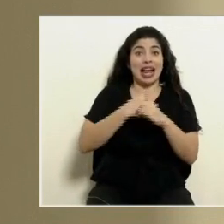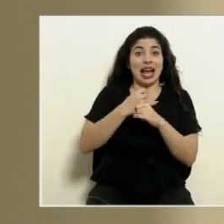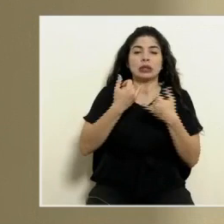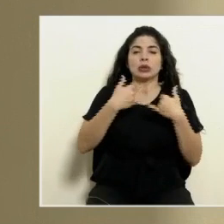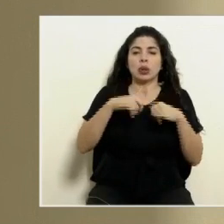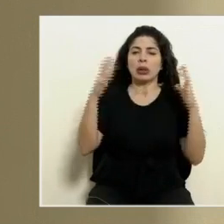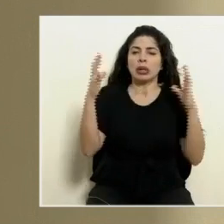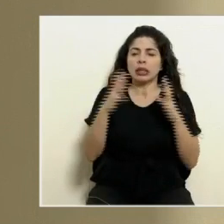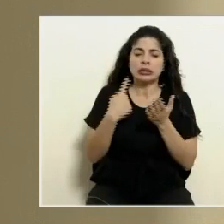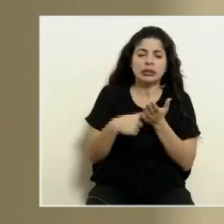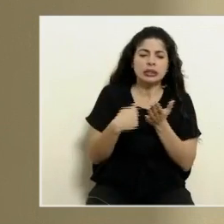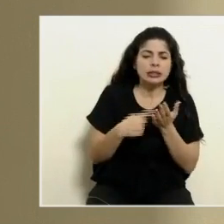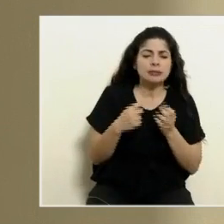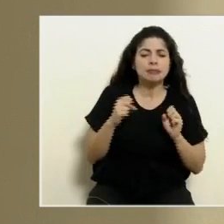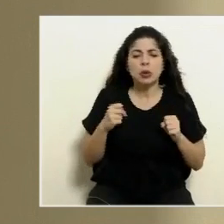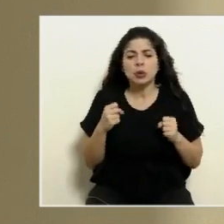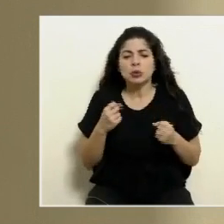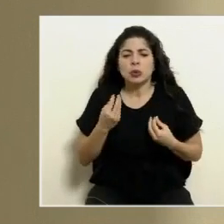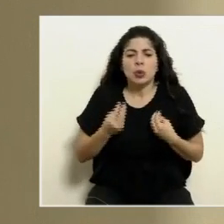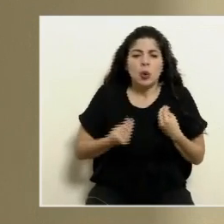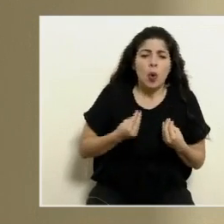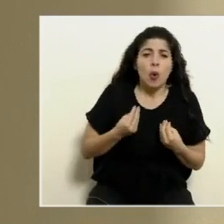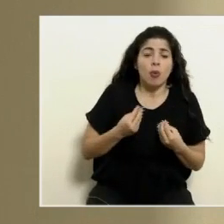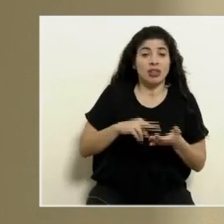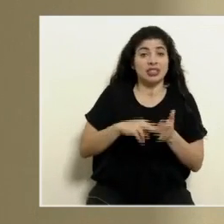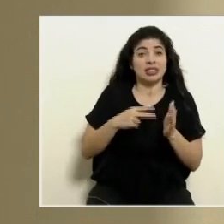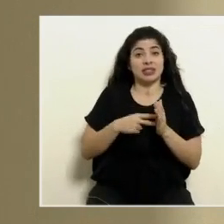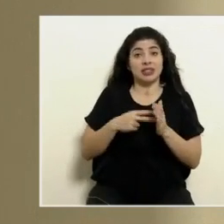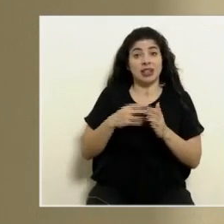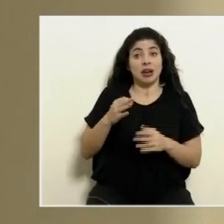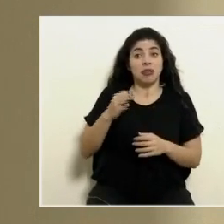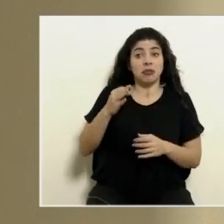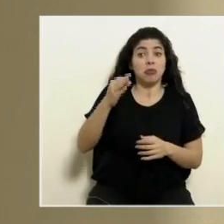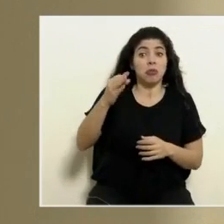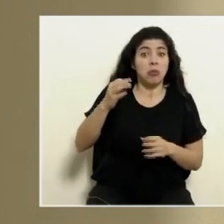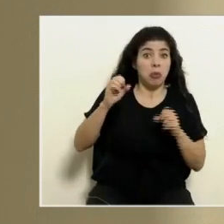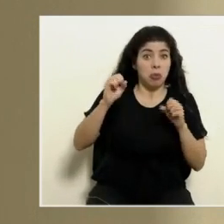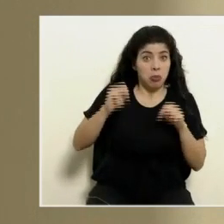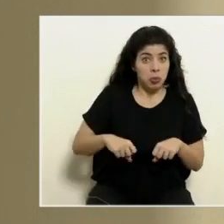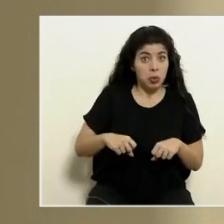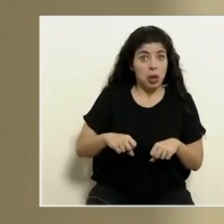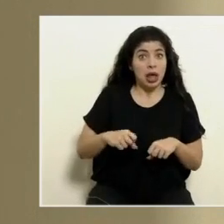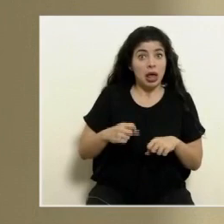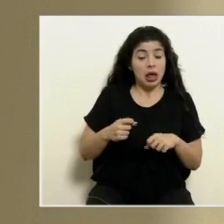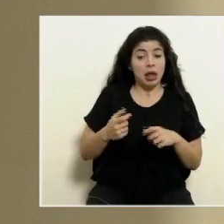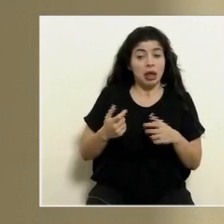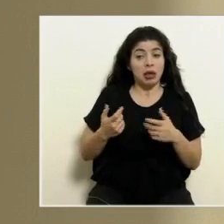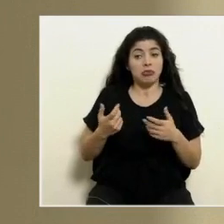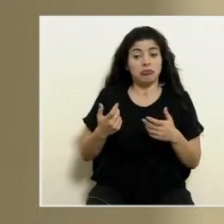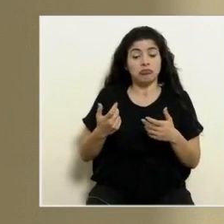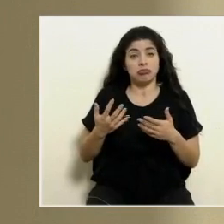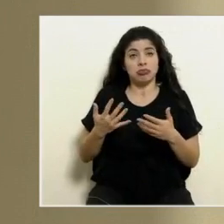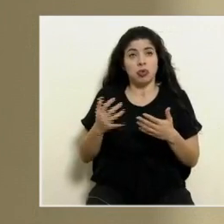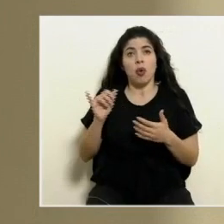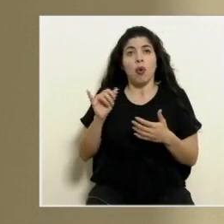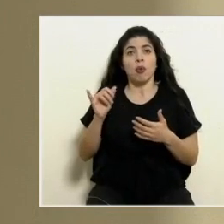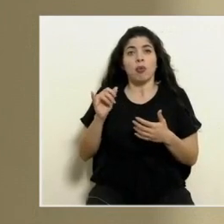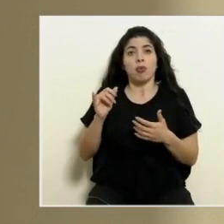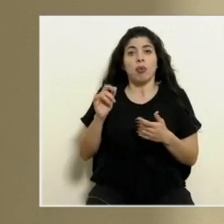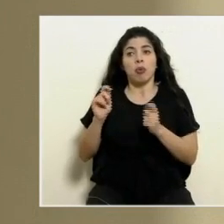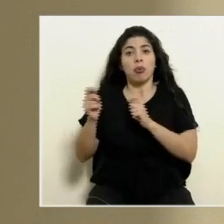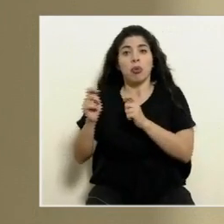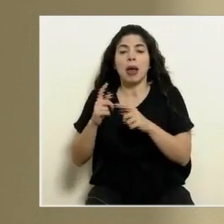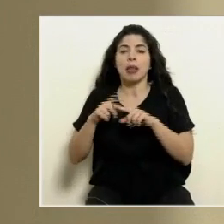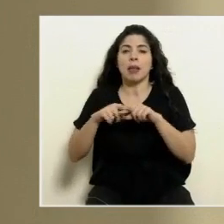para explorar esas posibilidades y no se descarta que podamos eventualmente entrar en algún grado de consideración siempre